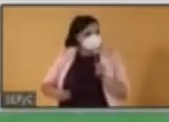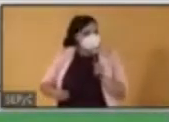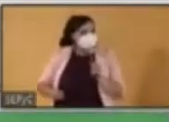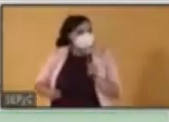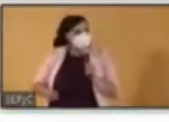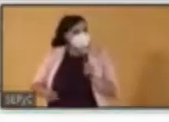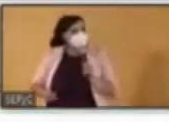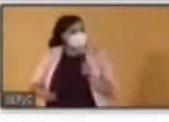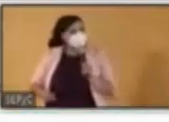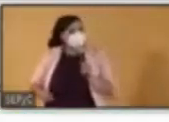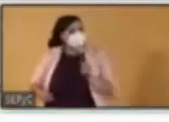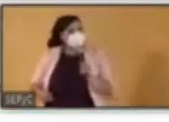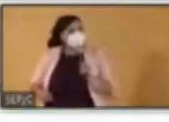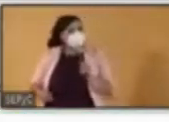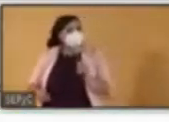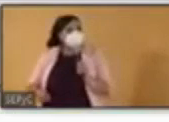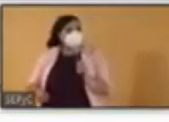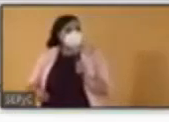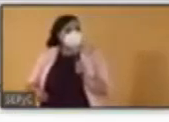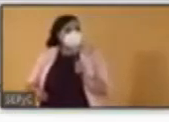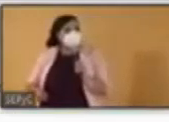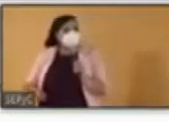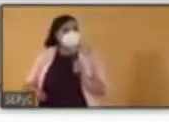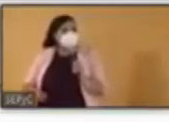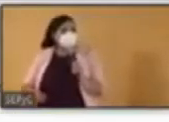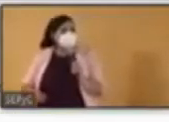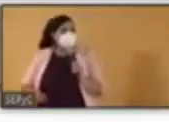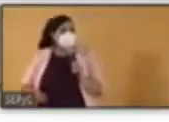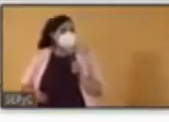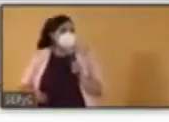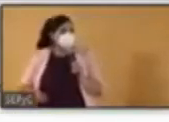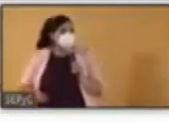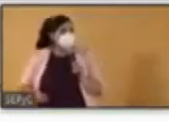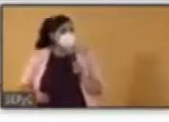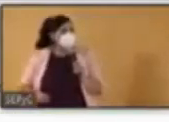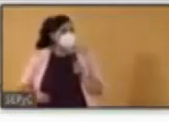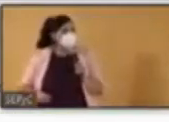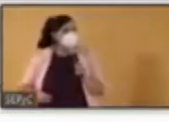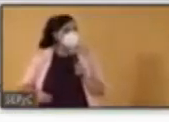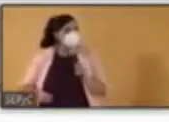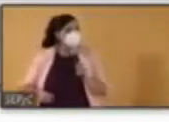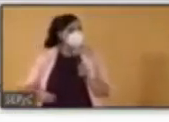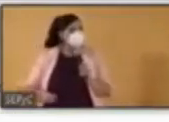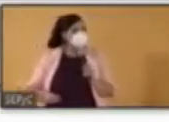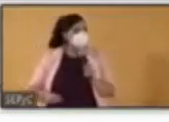ya que está validada la información, y en su caso procedemos a guardar la información insertada en este módulo.